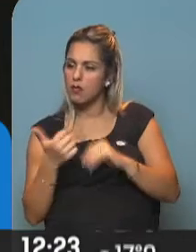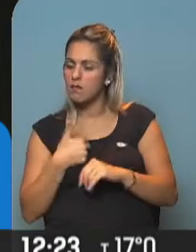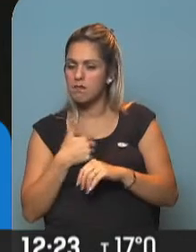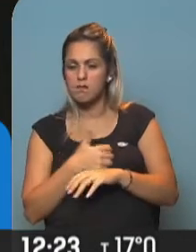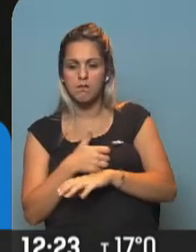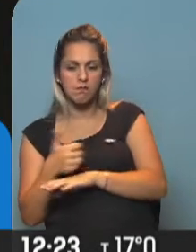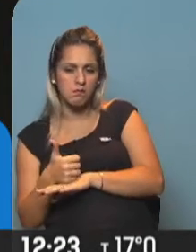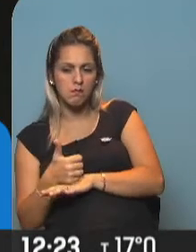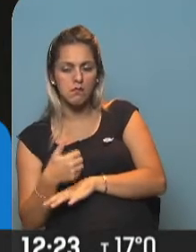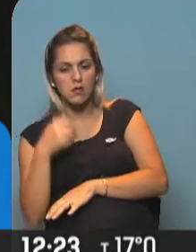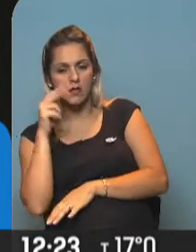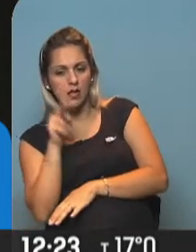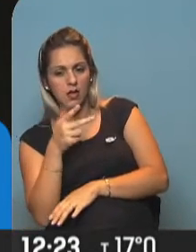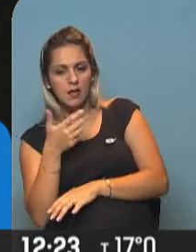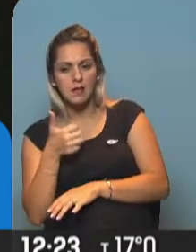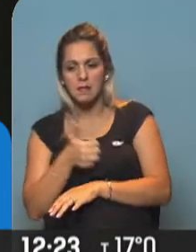muy complicados,